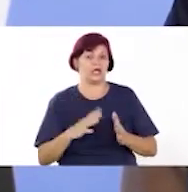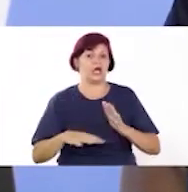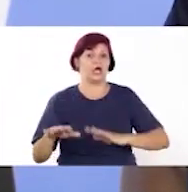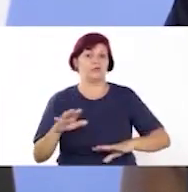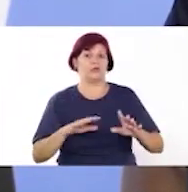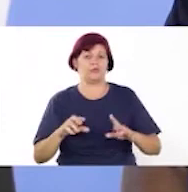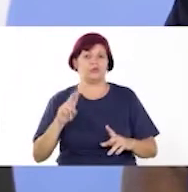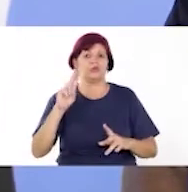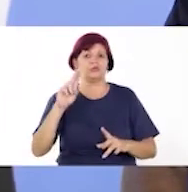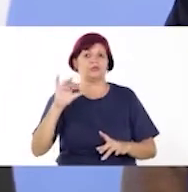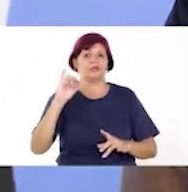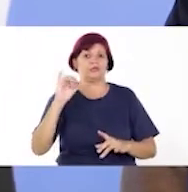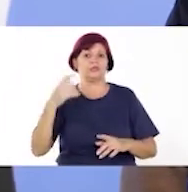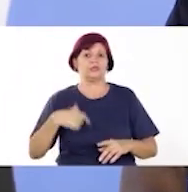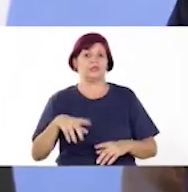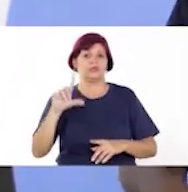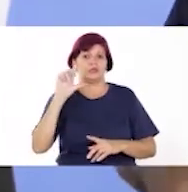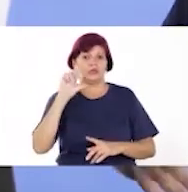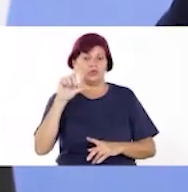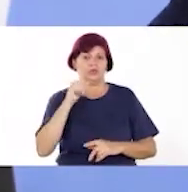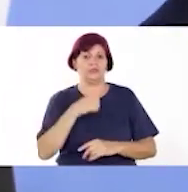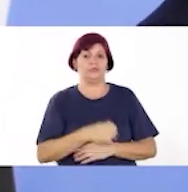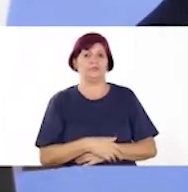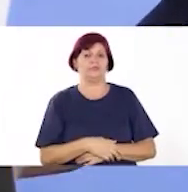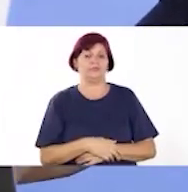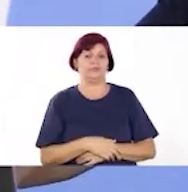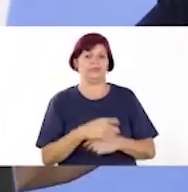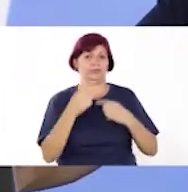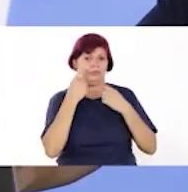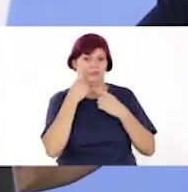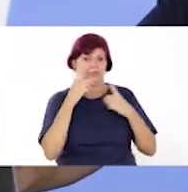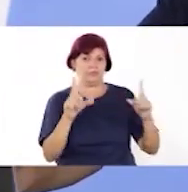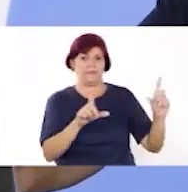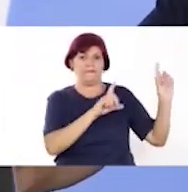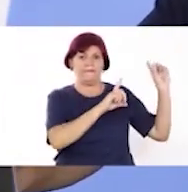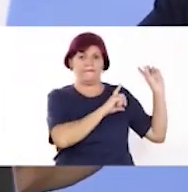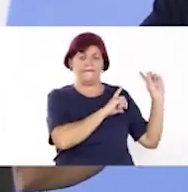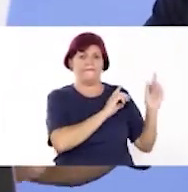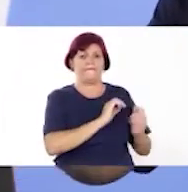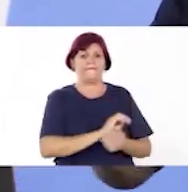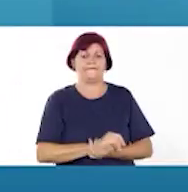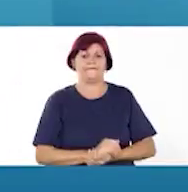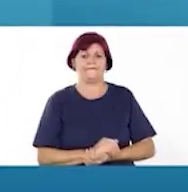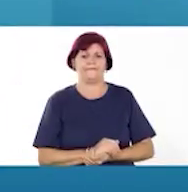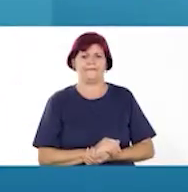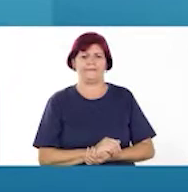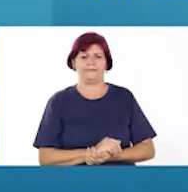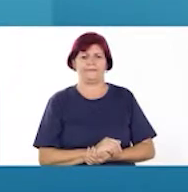el movimiento 26 de julio. Observen la siguiente diapo.